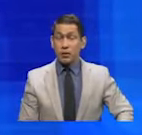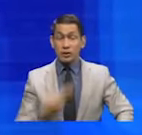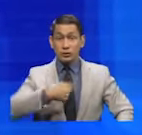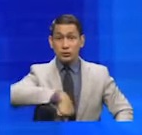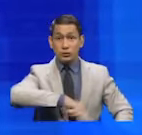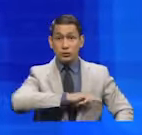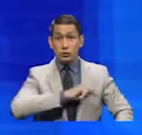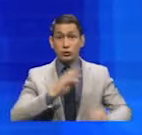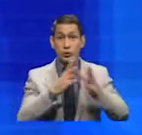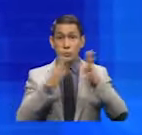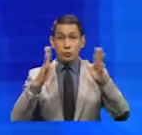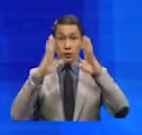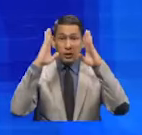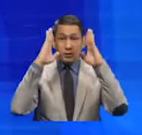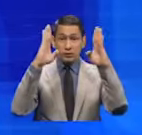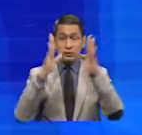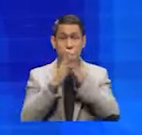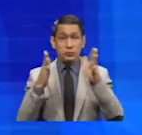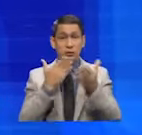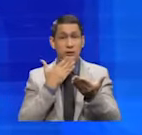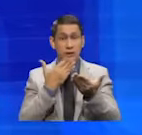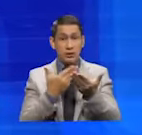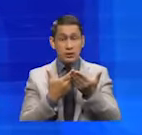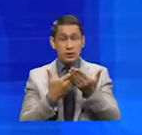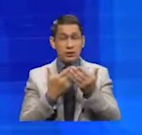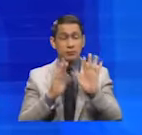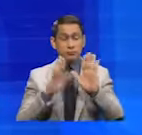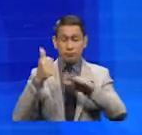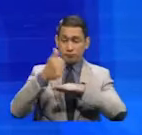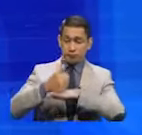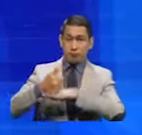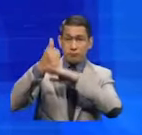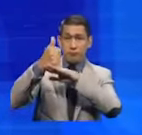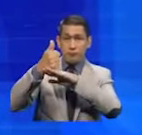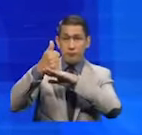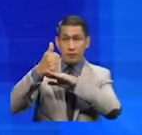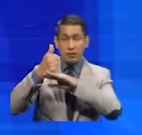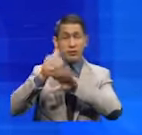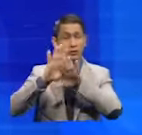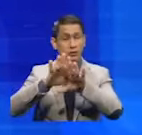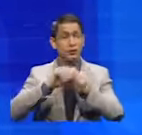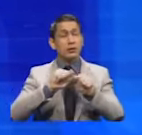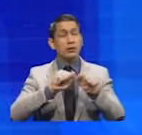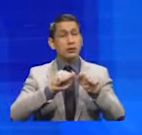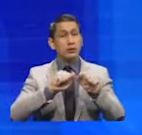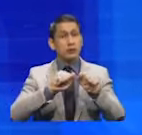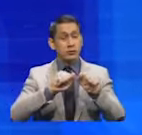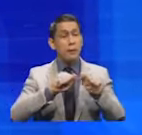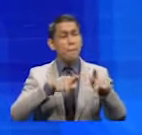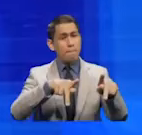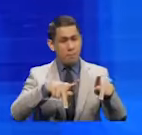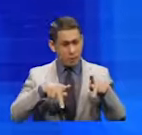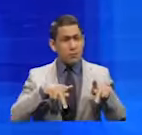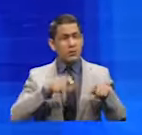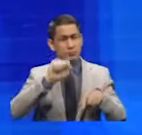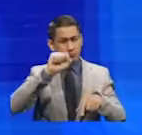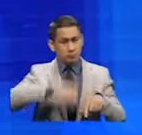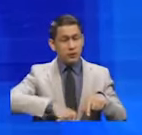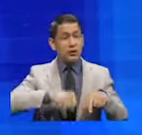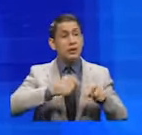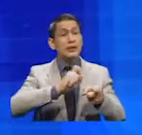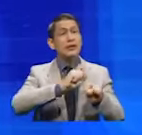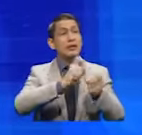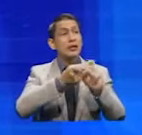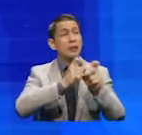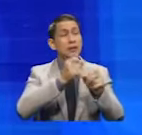Estaremos pendientes, Daniel, muchísimas gracias. Y la Procuraduría General del Estado da paso a la renovación parcial del Consejo